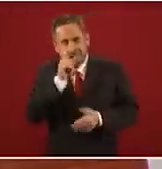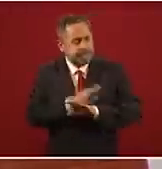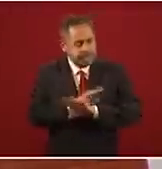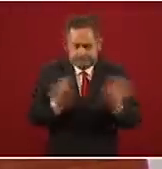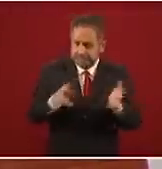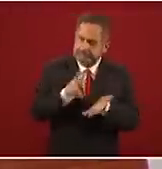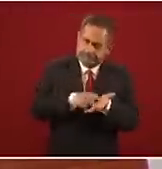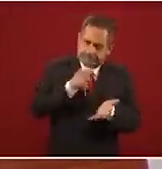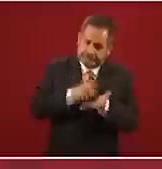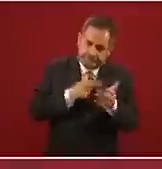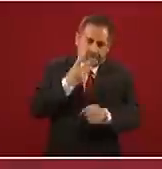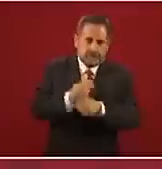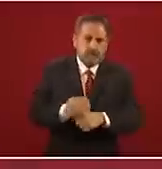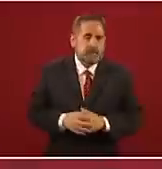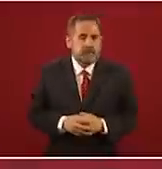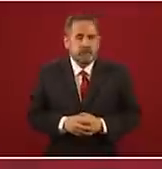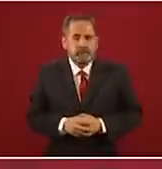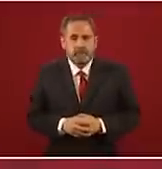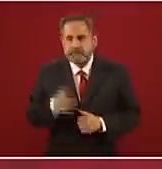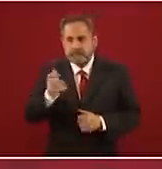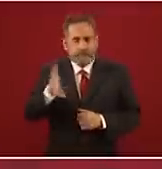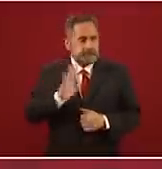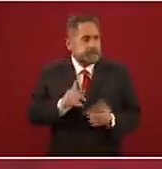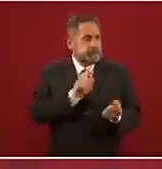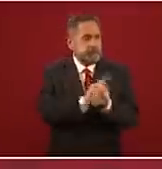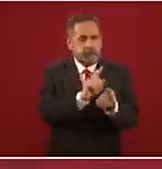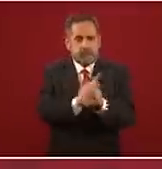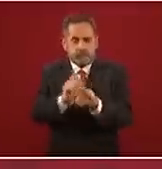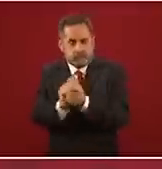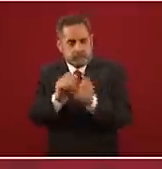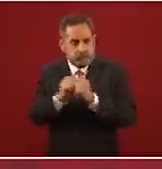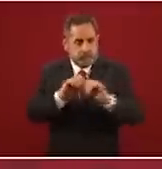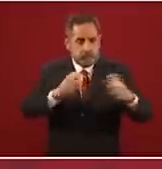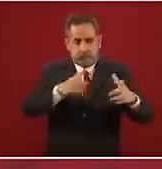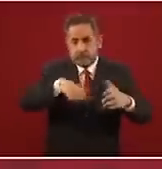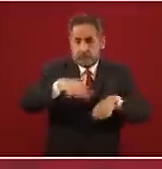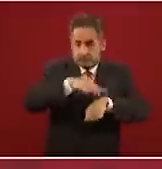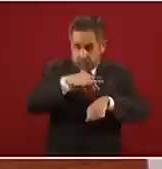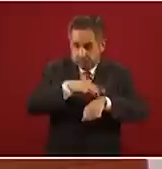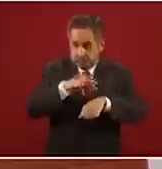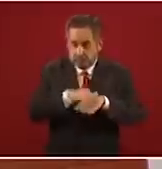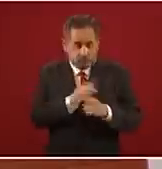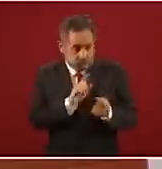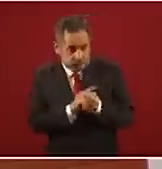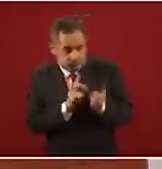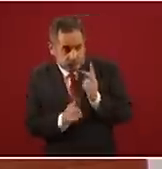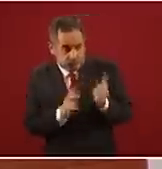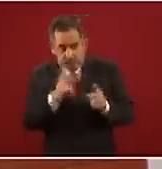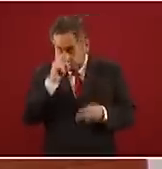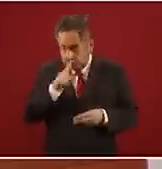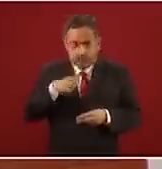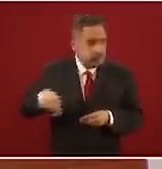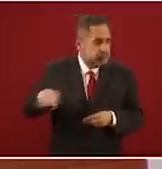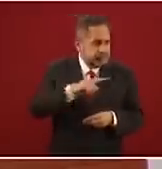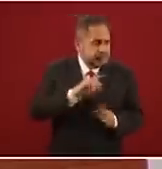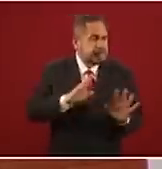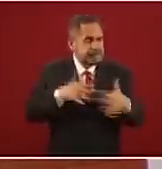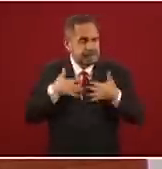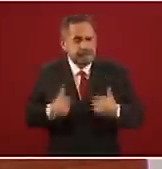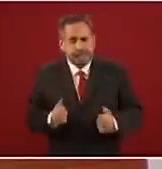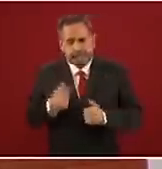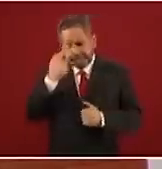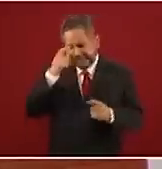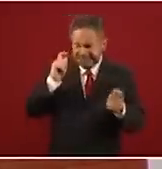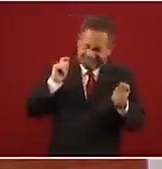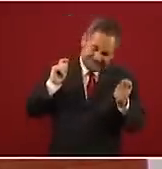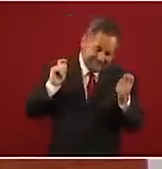al derechohabiente. Interactuamos de manera directa con los médicos para que todos empecemos a